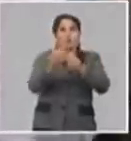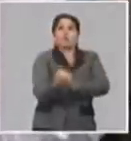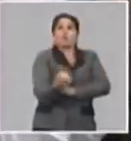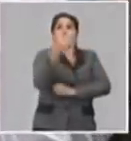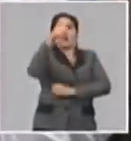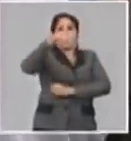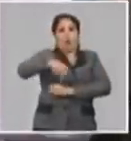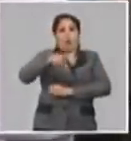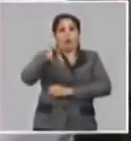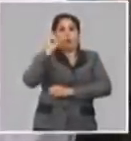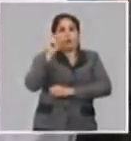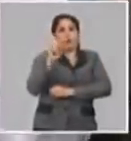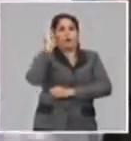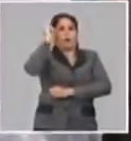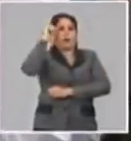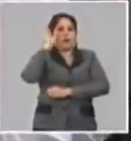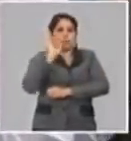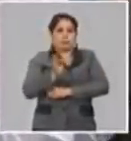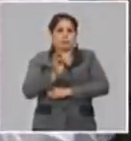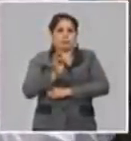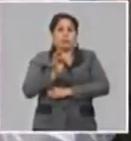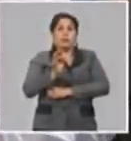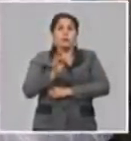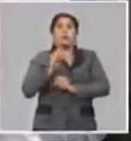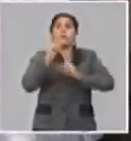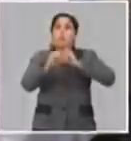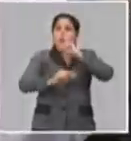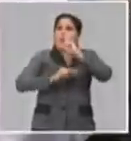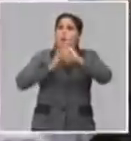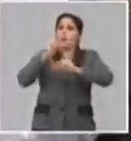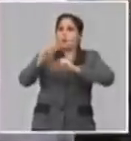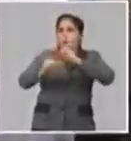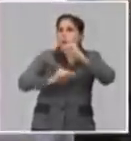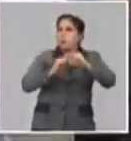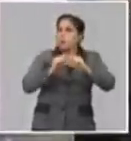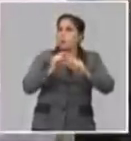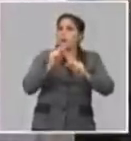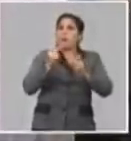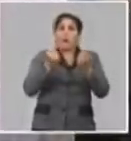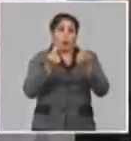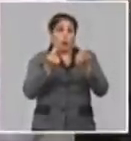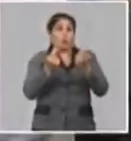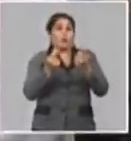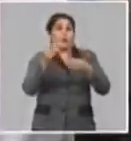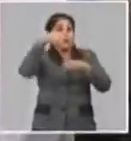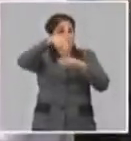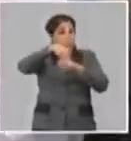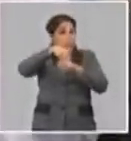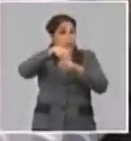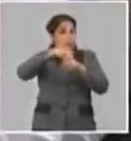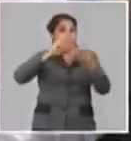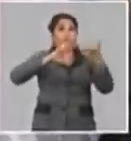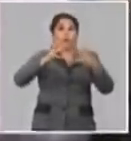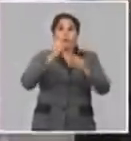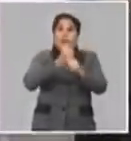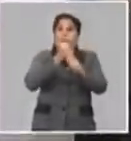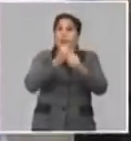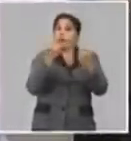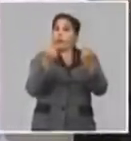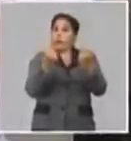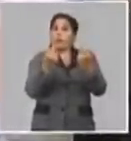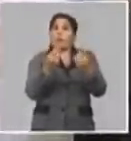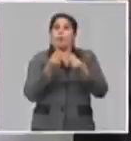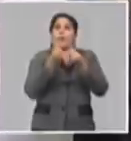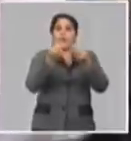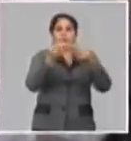su instrumentación, para que sea un actor económico que se incorpore a nuestro modelo, ya desde el punto de vista práctico, y pueda aportar a